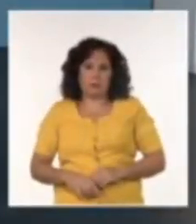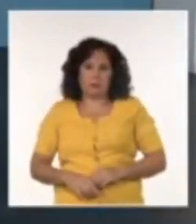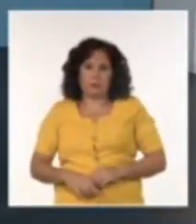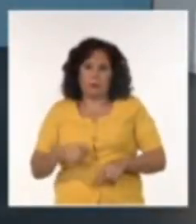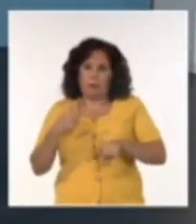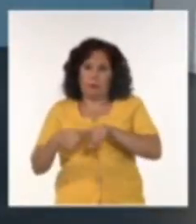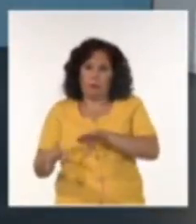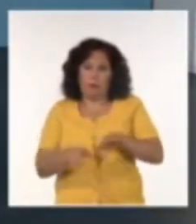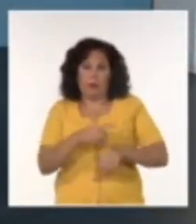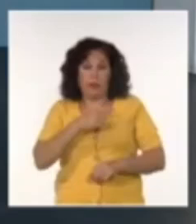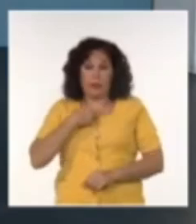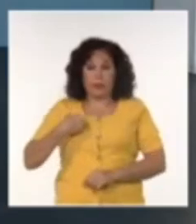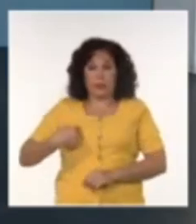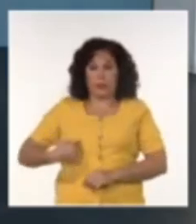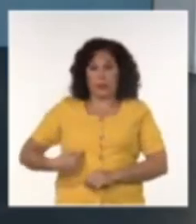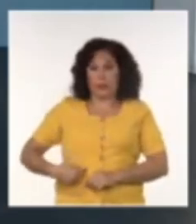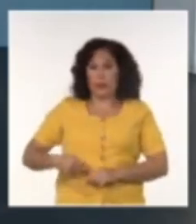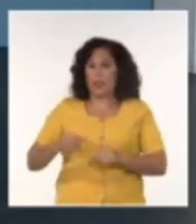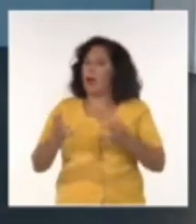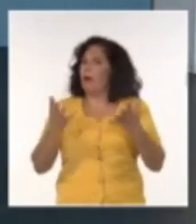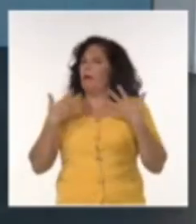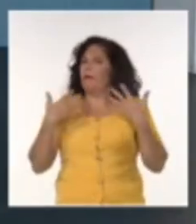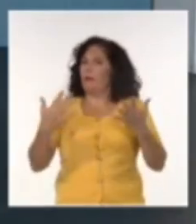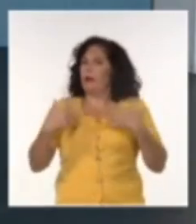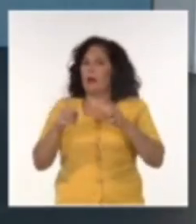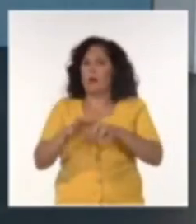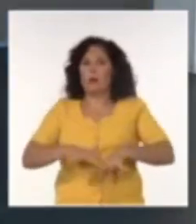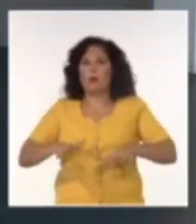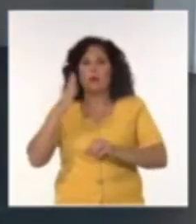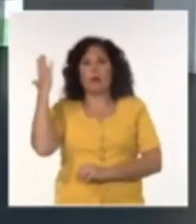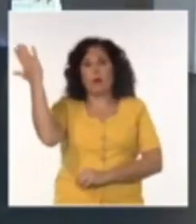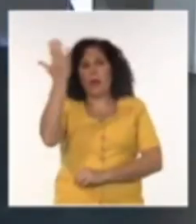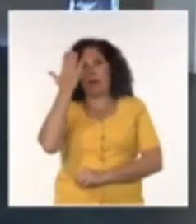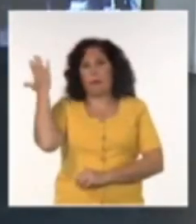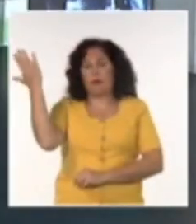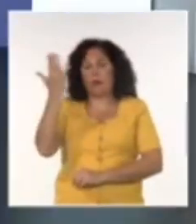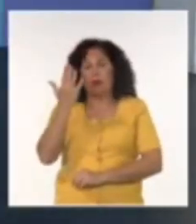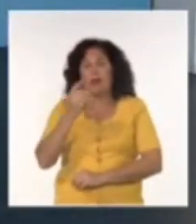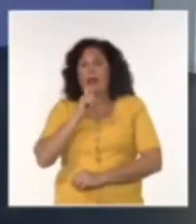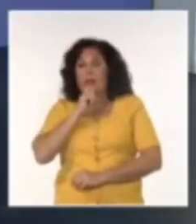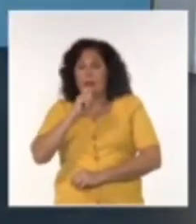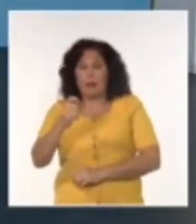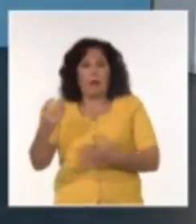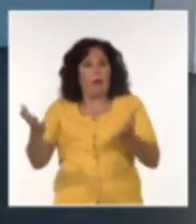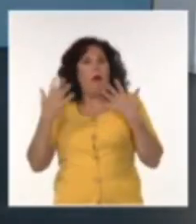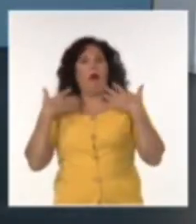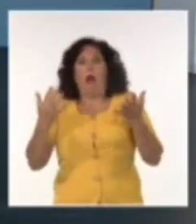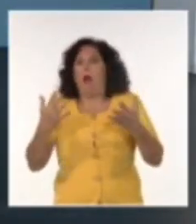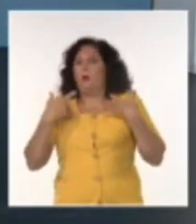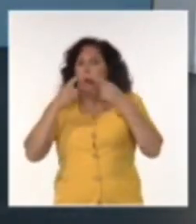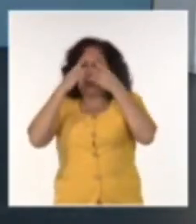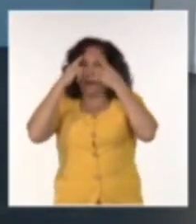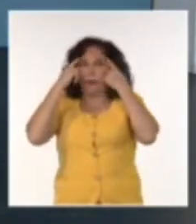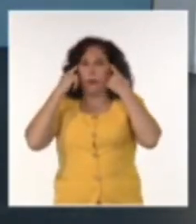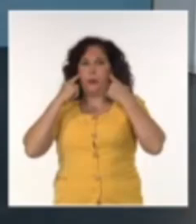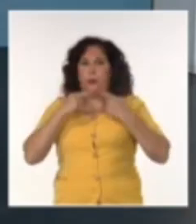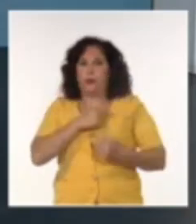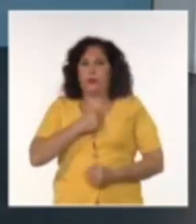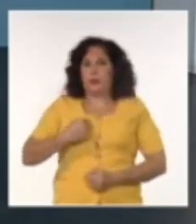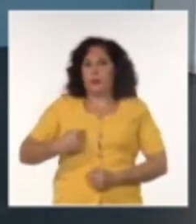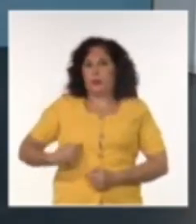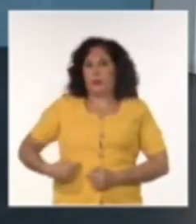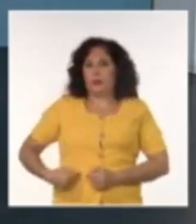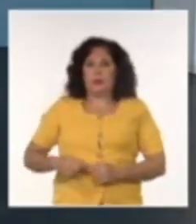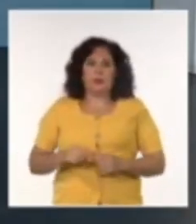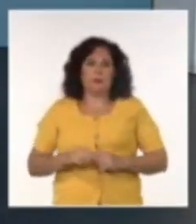Y China experimenta un verano marcado por condiciones meteorológicas extremas, con un calor inusual en algunas regiones del norte y el este de ese